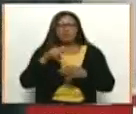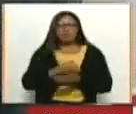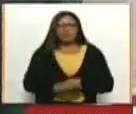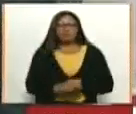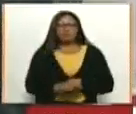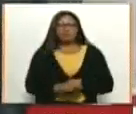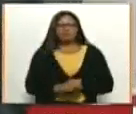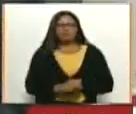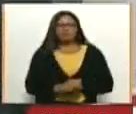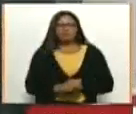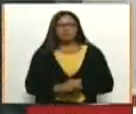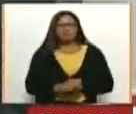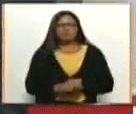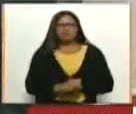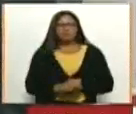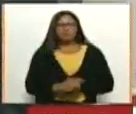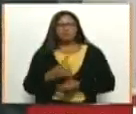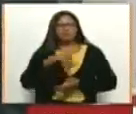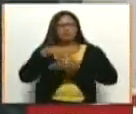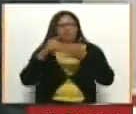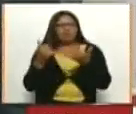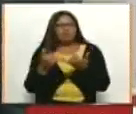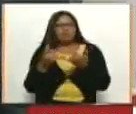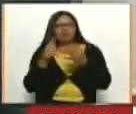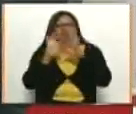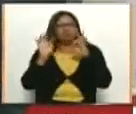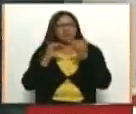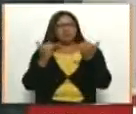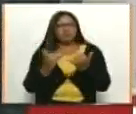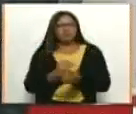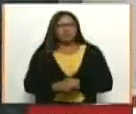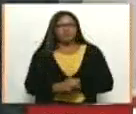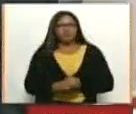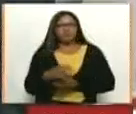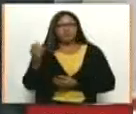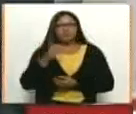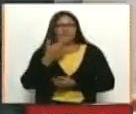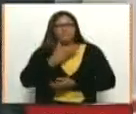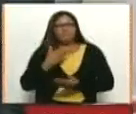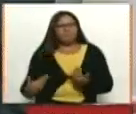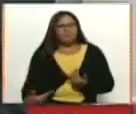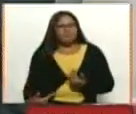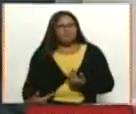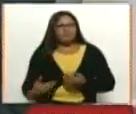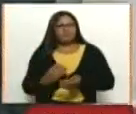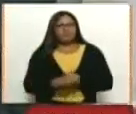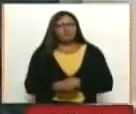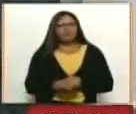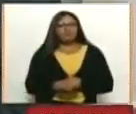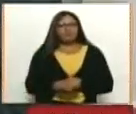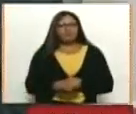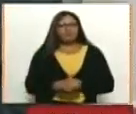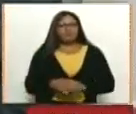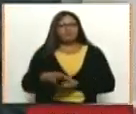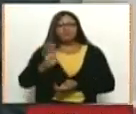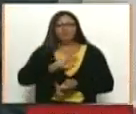para lo que estaba planteada su estrategia. Esa estrategia que fue planteada por el presidente Trump no